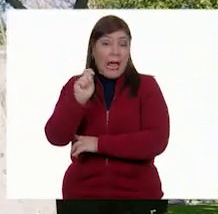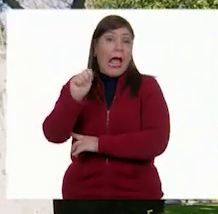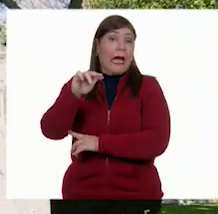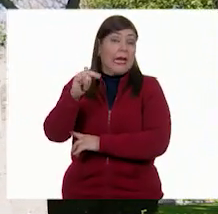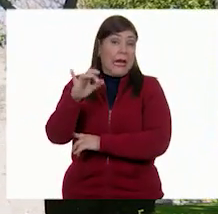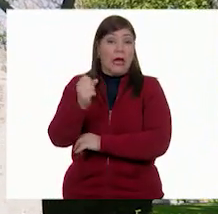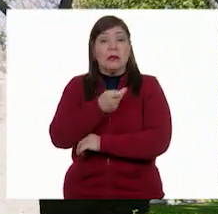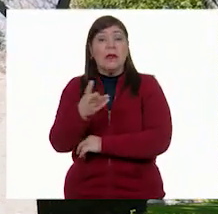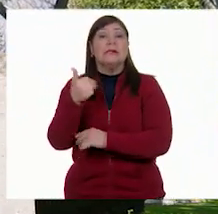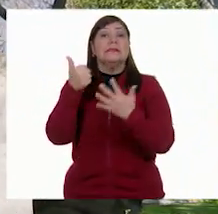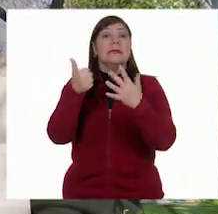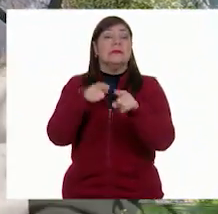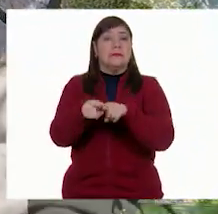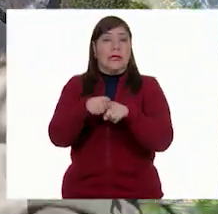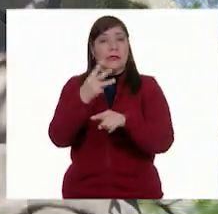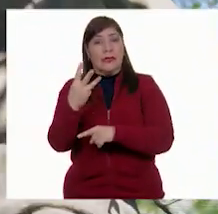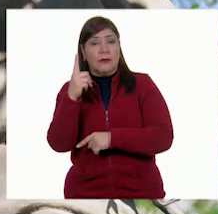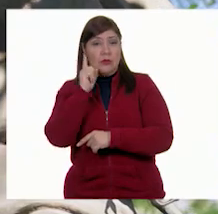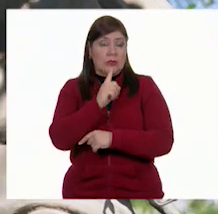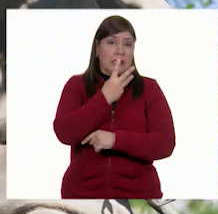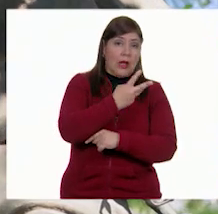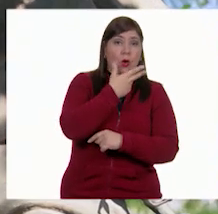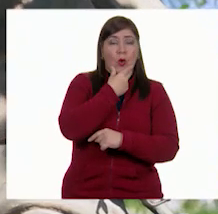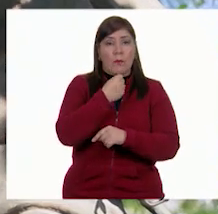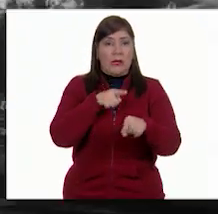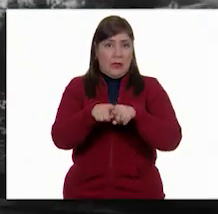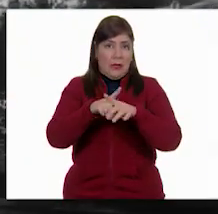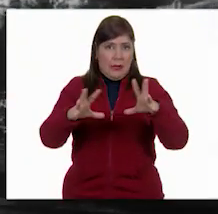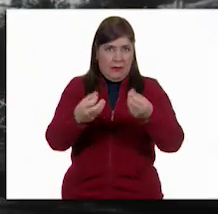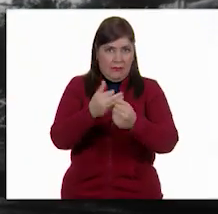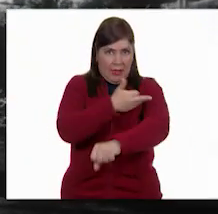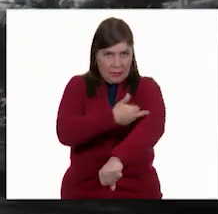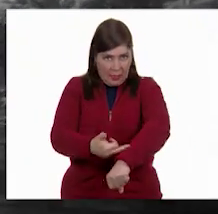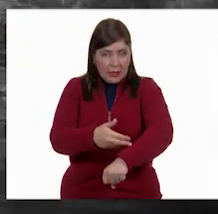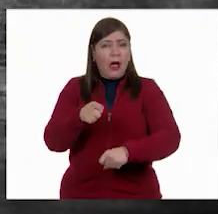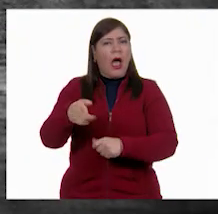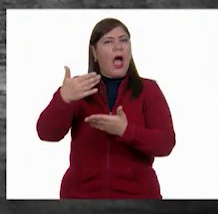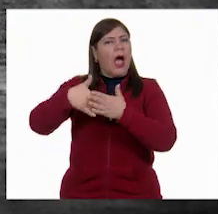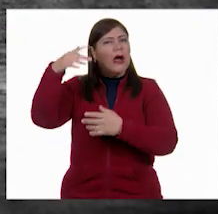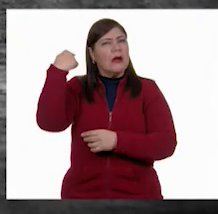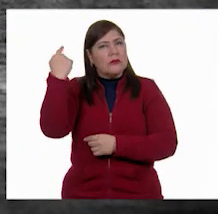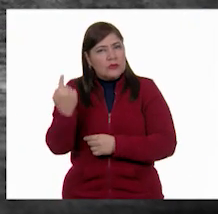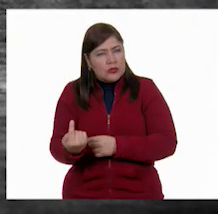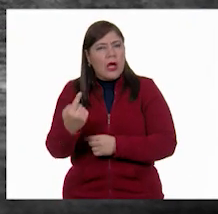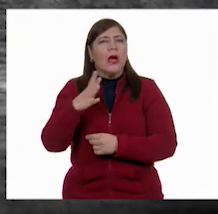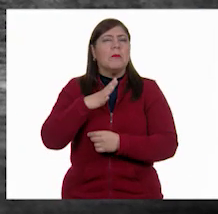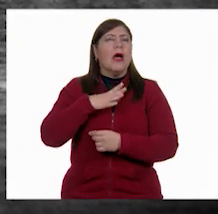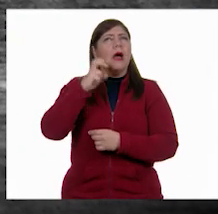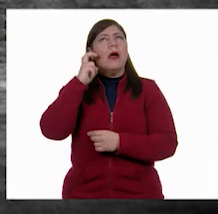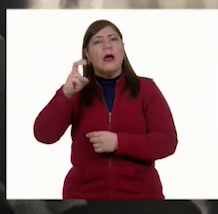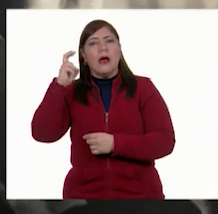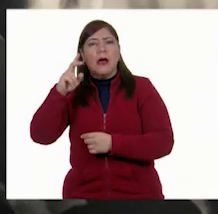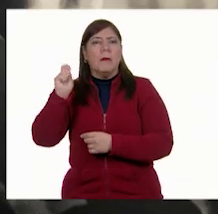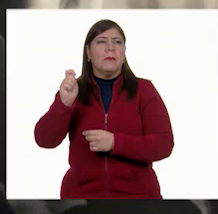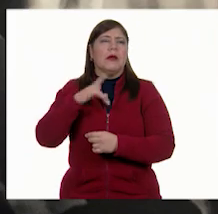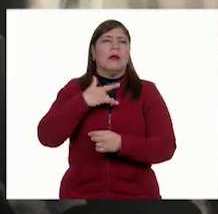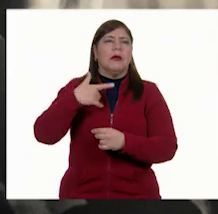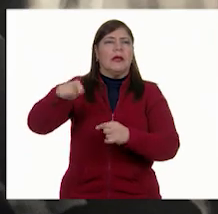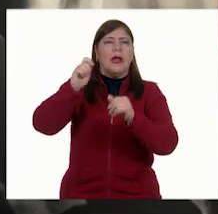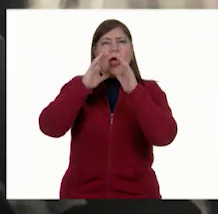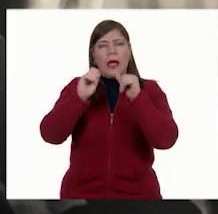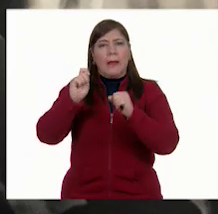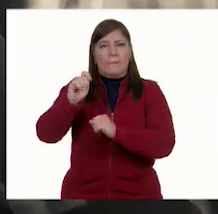6 hermanos, 3 mujeres y 3 hombres. De su infancia destacan estancias vacacionales en la hacienda de Corrales